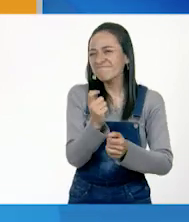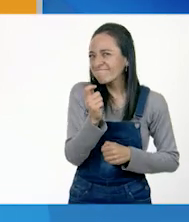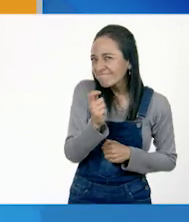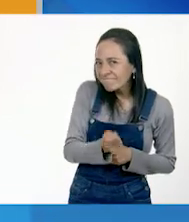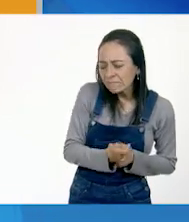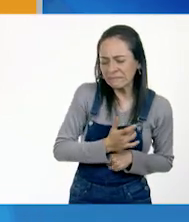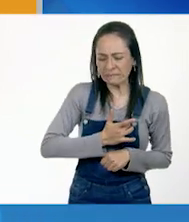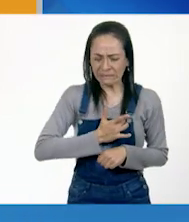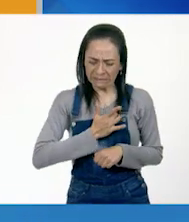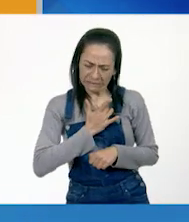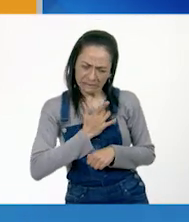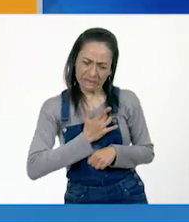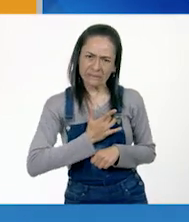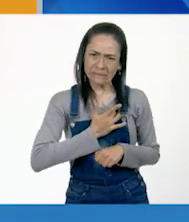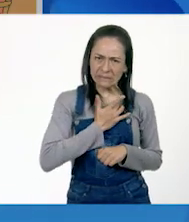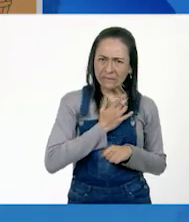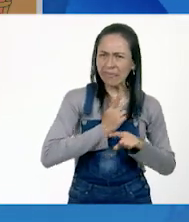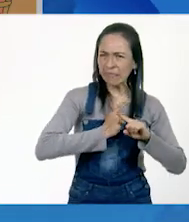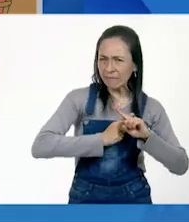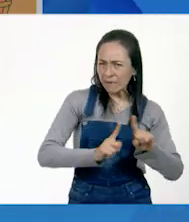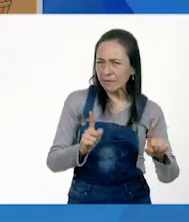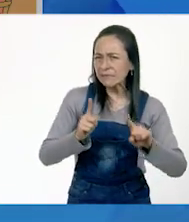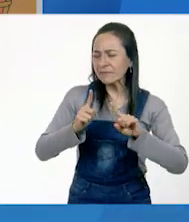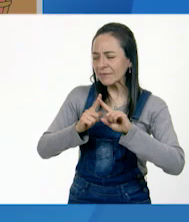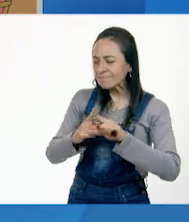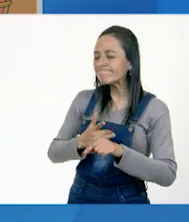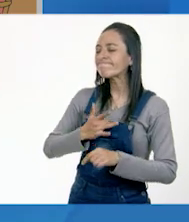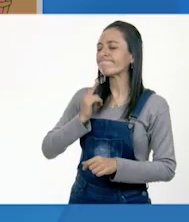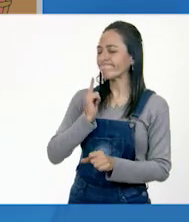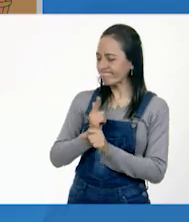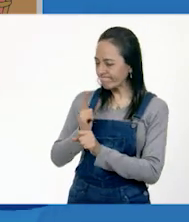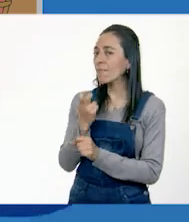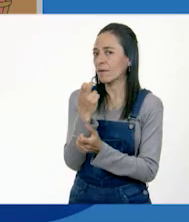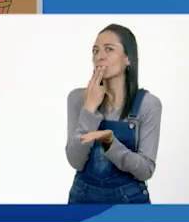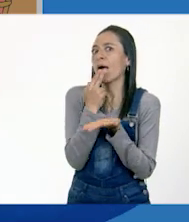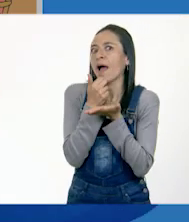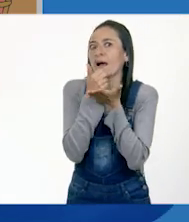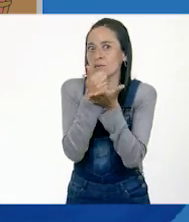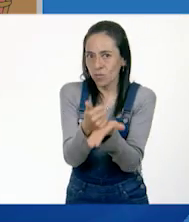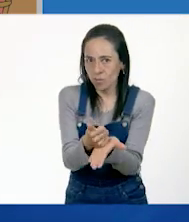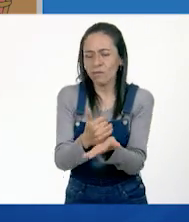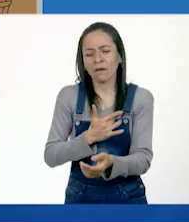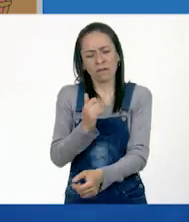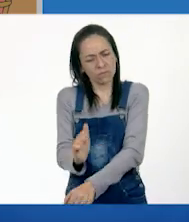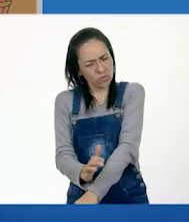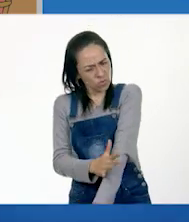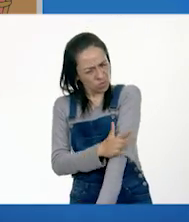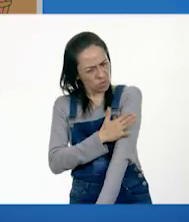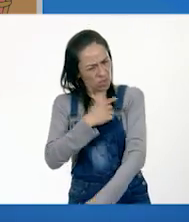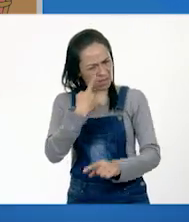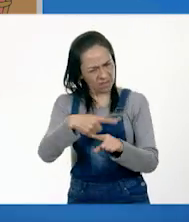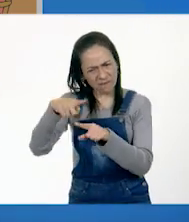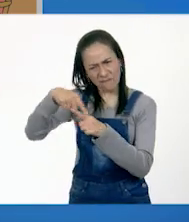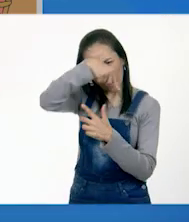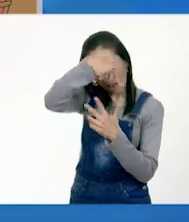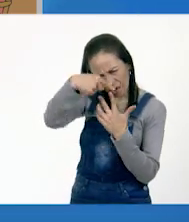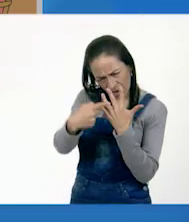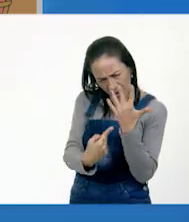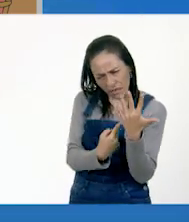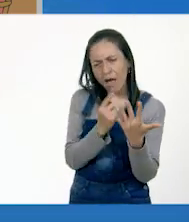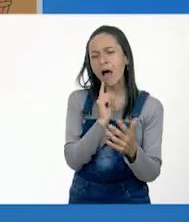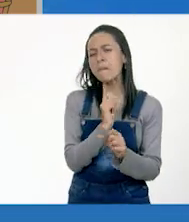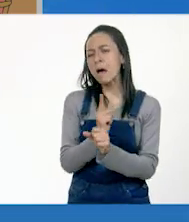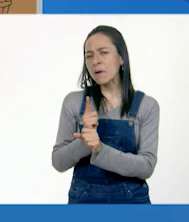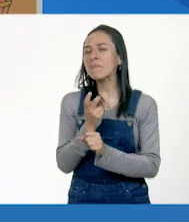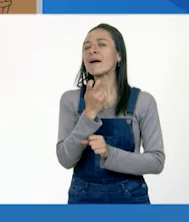las sensaciones y educar las emociones te ayudará a